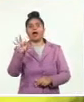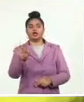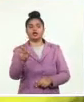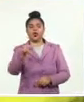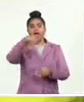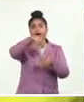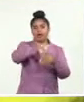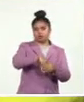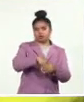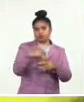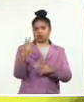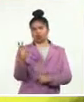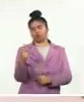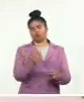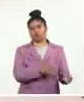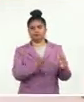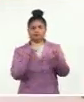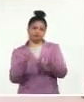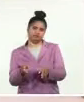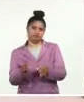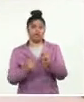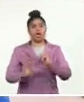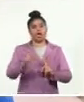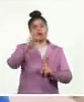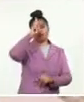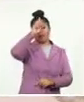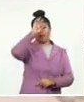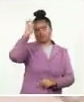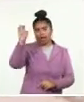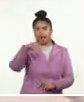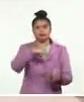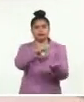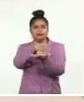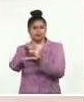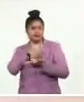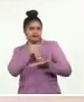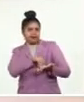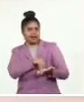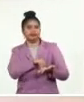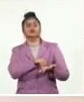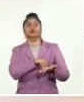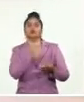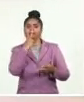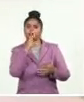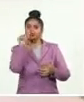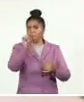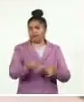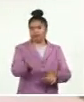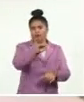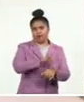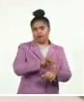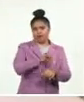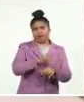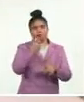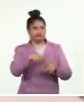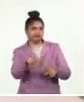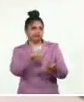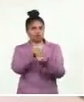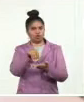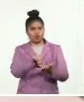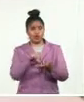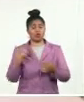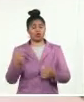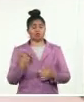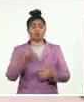en las retracciones en algunos hospitales centros ambulatorios ipasme y otras instituciones o fundamentales en el que nosotros tenemos la